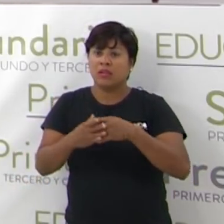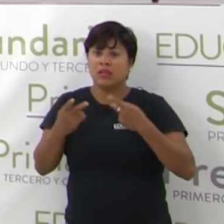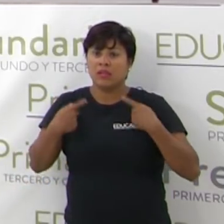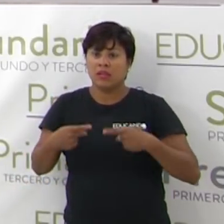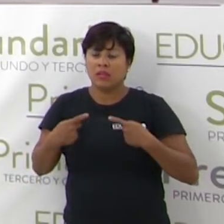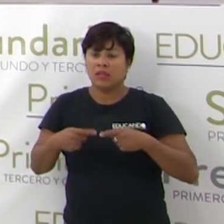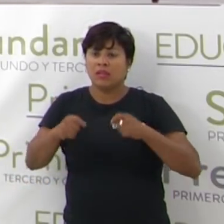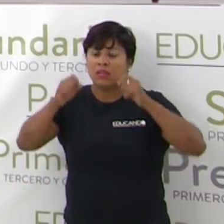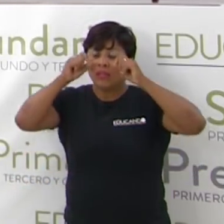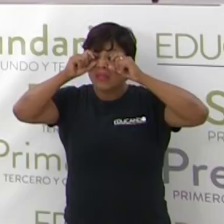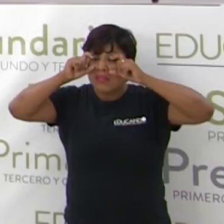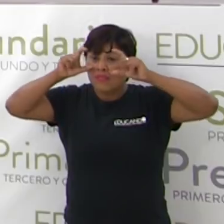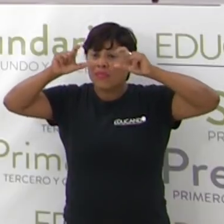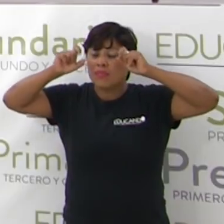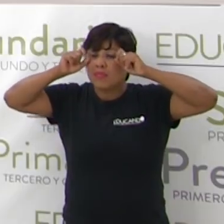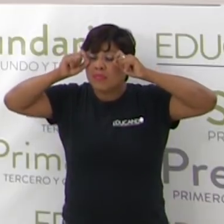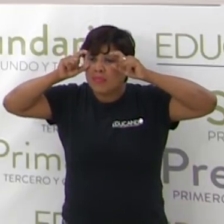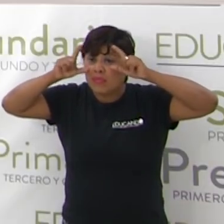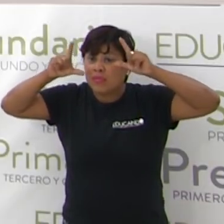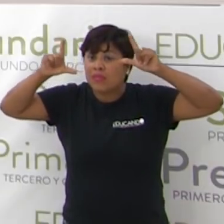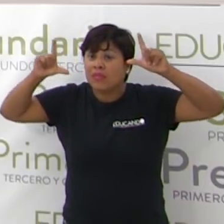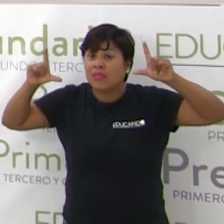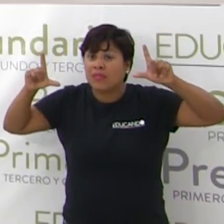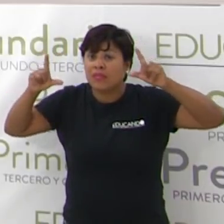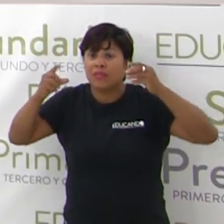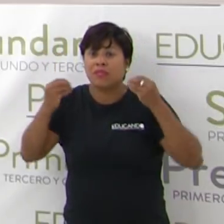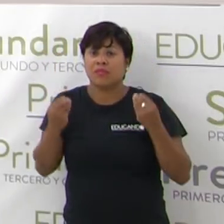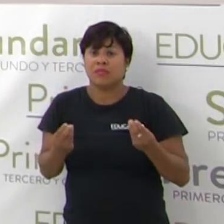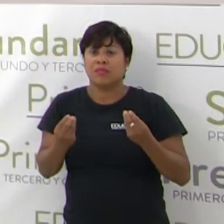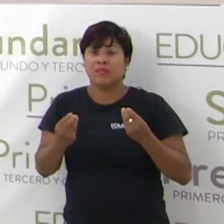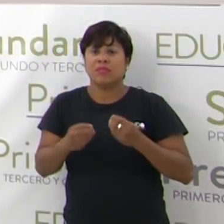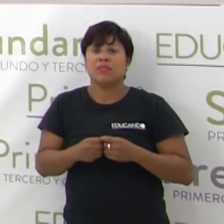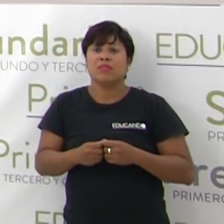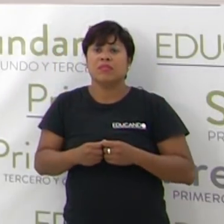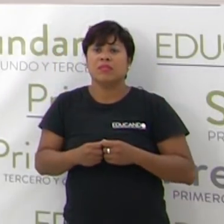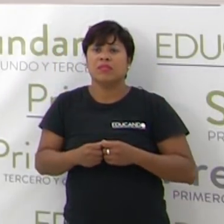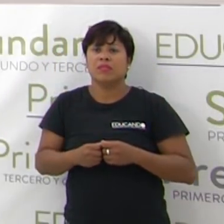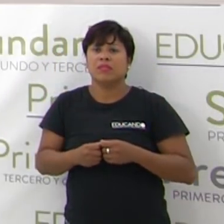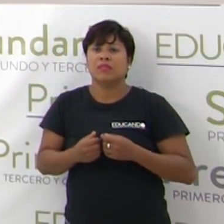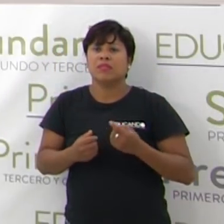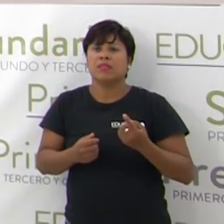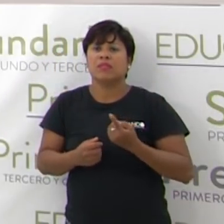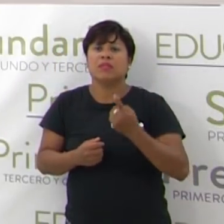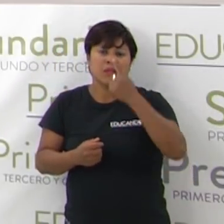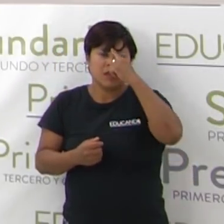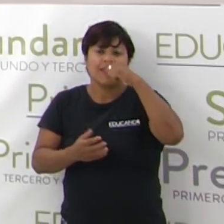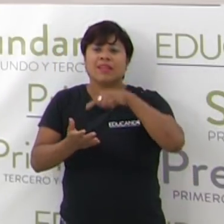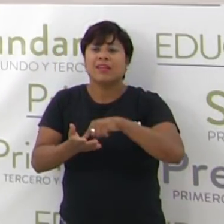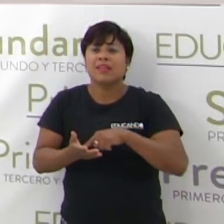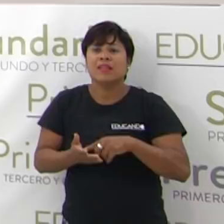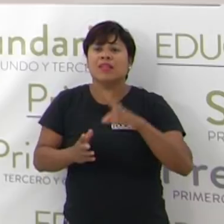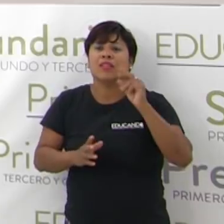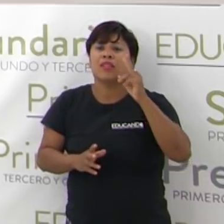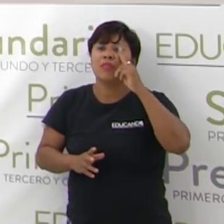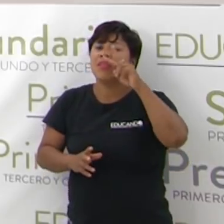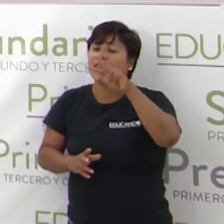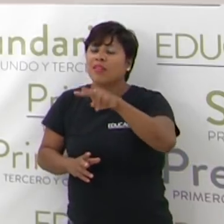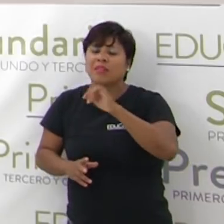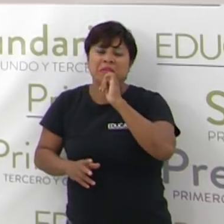abrió tanto los ojos, tanto los ojos, que ¿qué creen? No